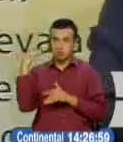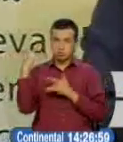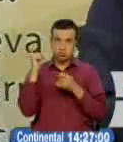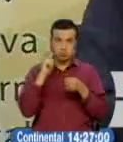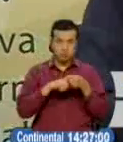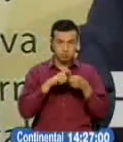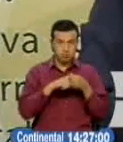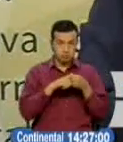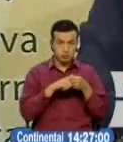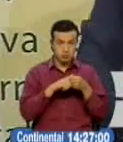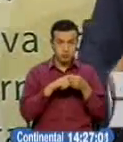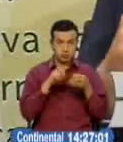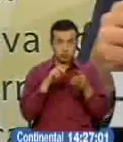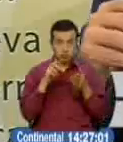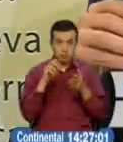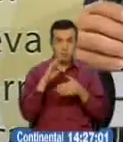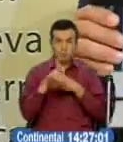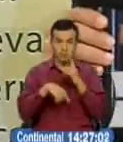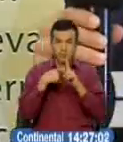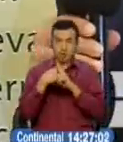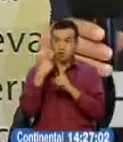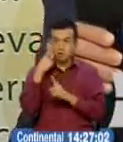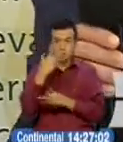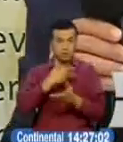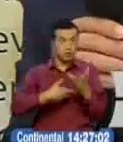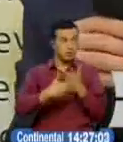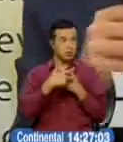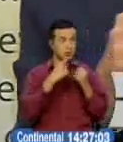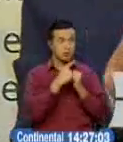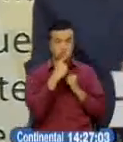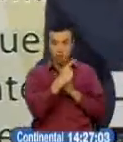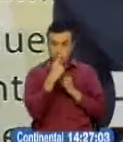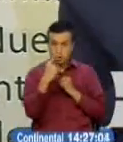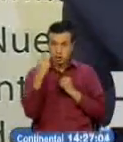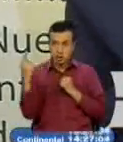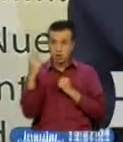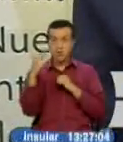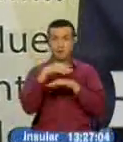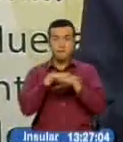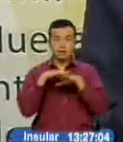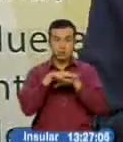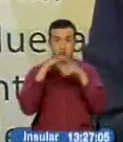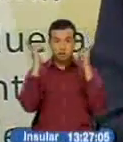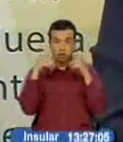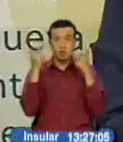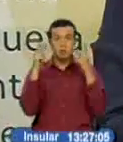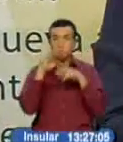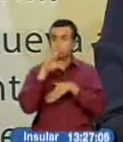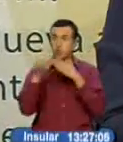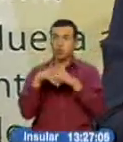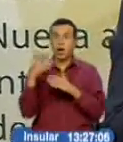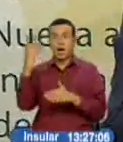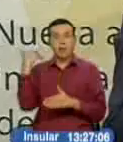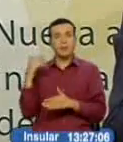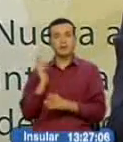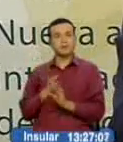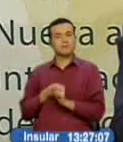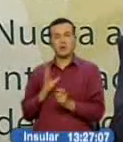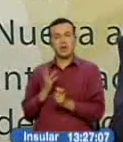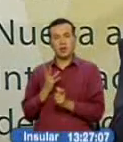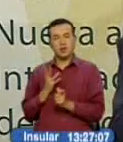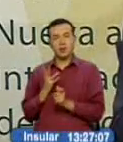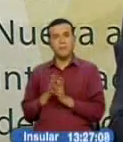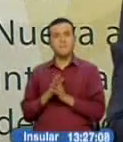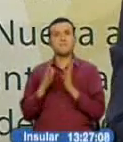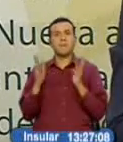¿no? Si no solamente tenemos que responder a la dinámica de cada corte de bachiller, sino a todos los que no ingresaron. En este momento ese